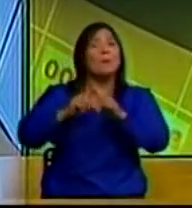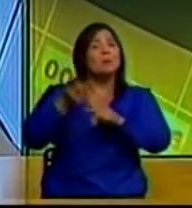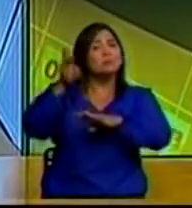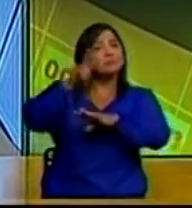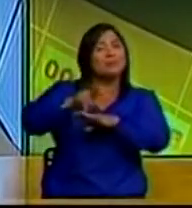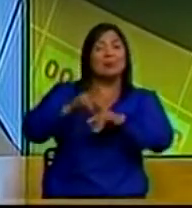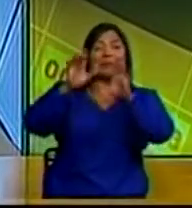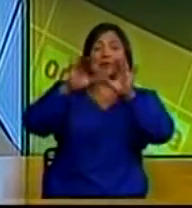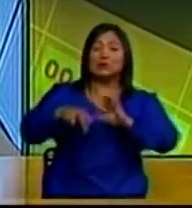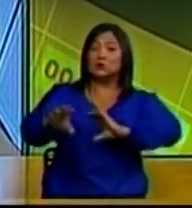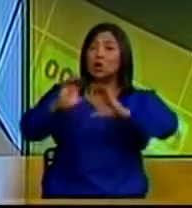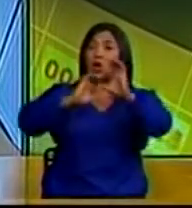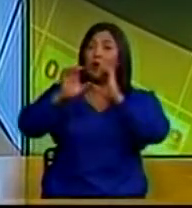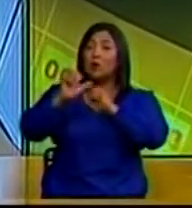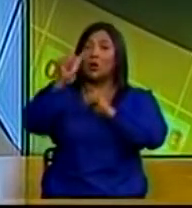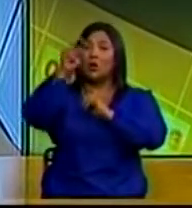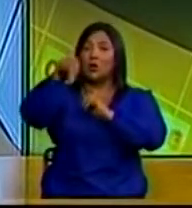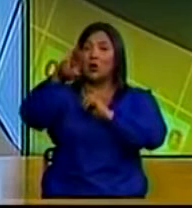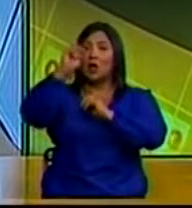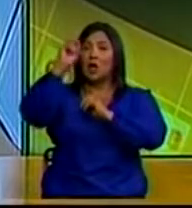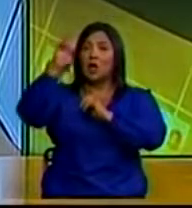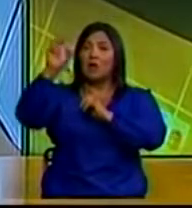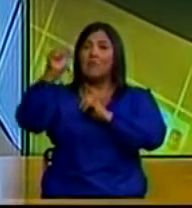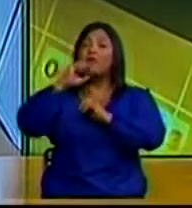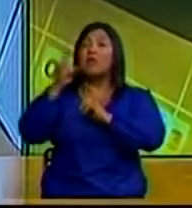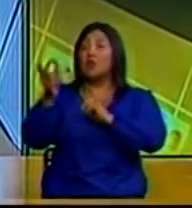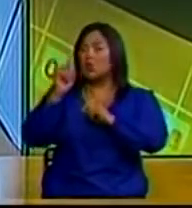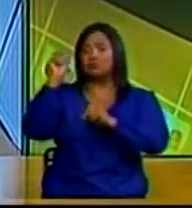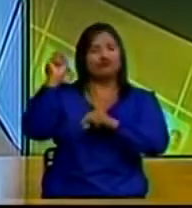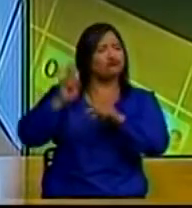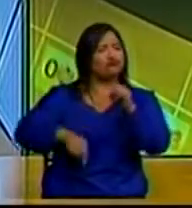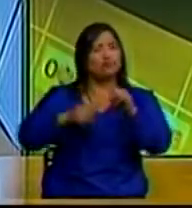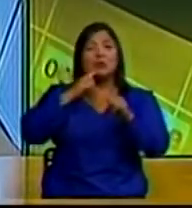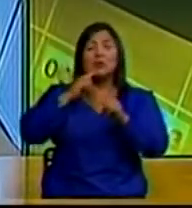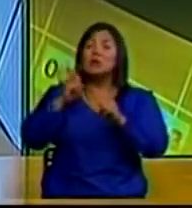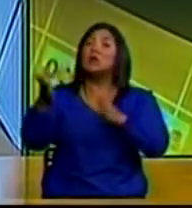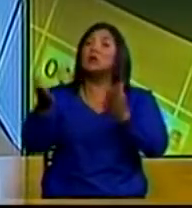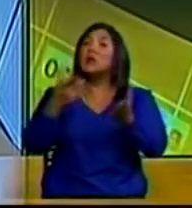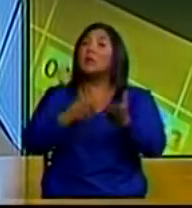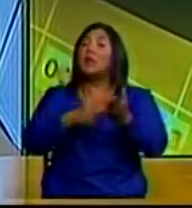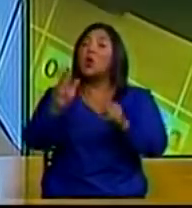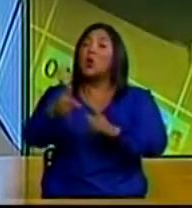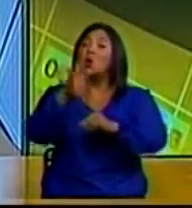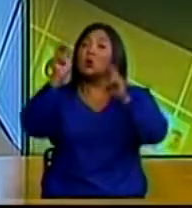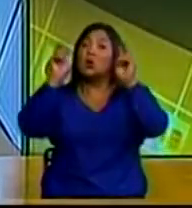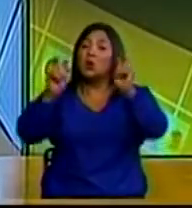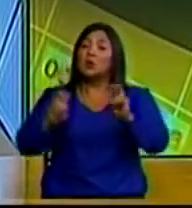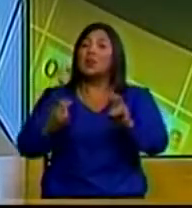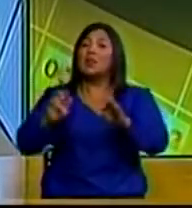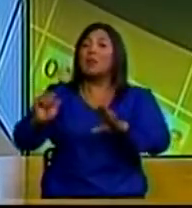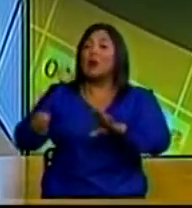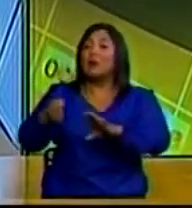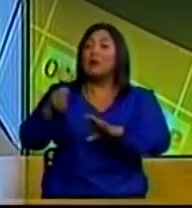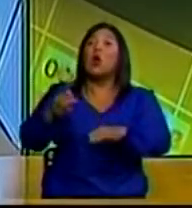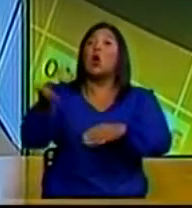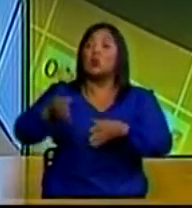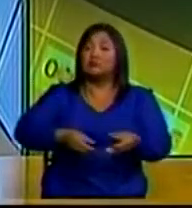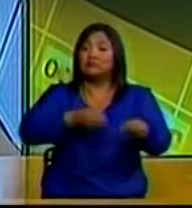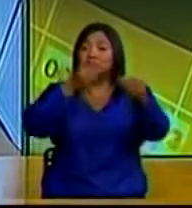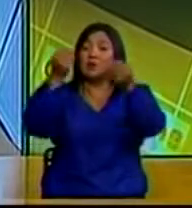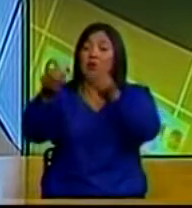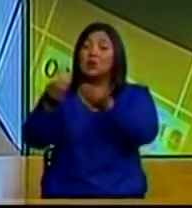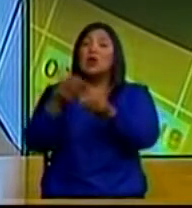el secretario de comunicación andrés michelena dijo que no se va a tolerar la concentración en otros temas de frecuencias y las que fueron otorgadas